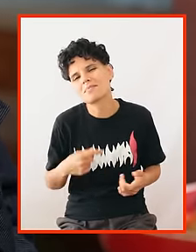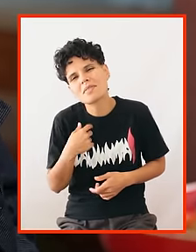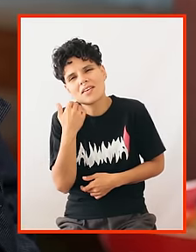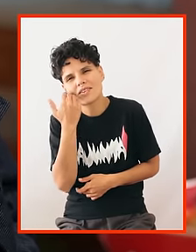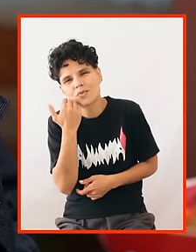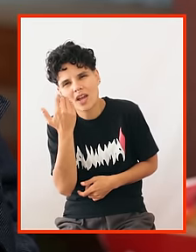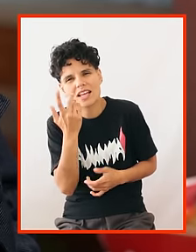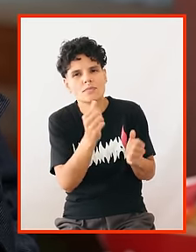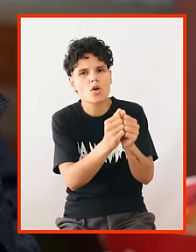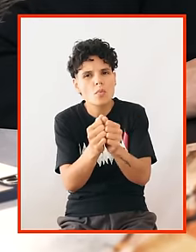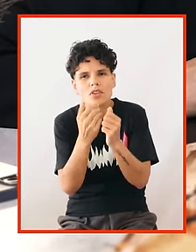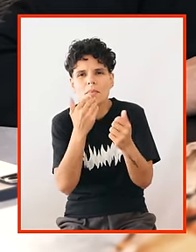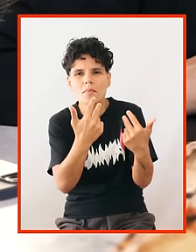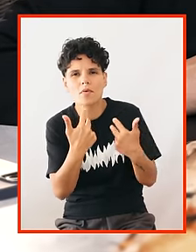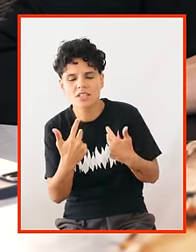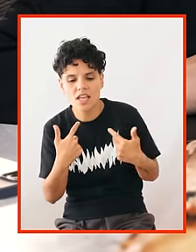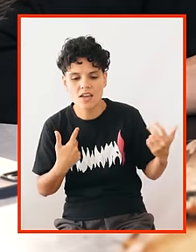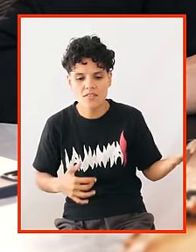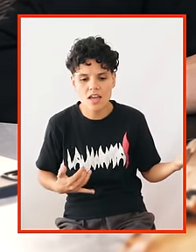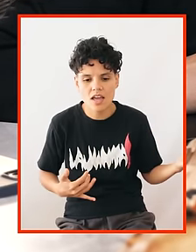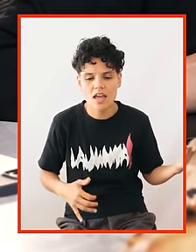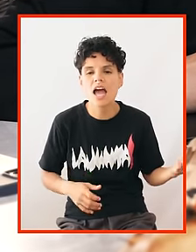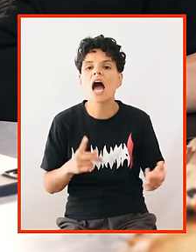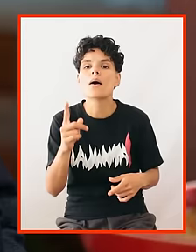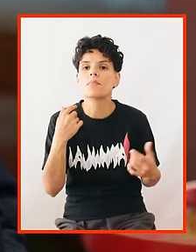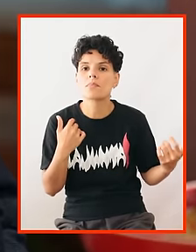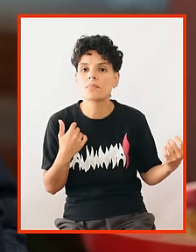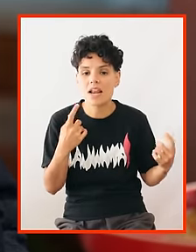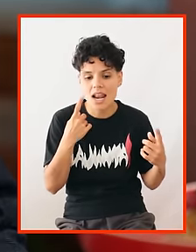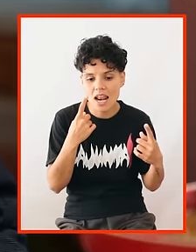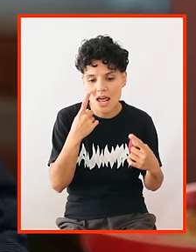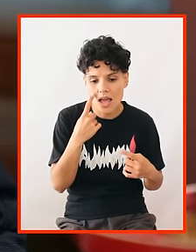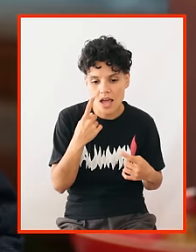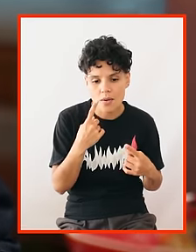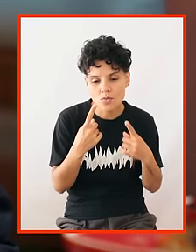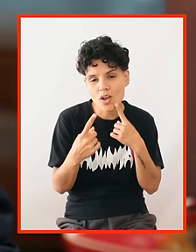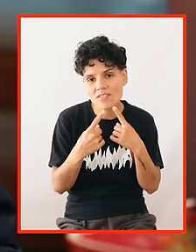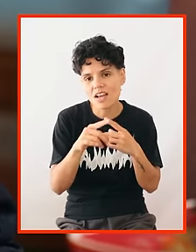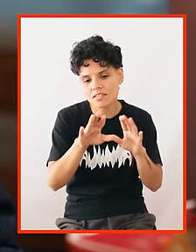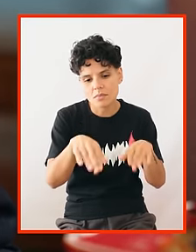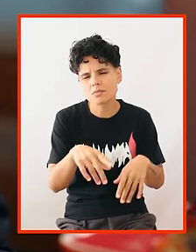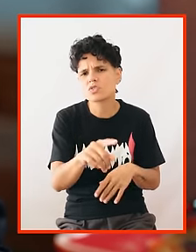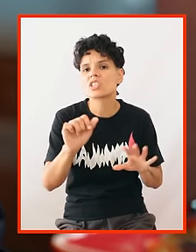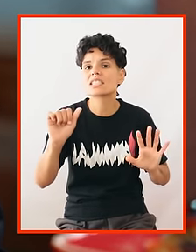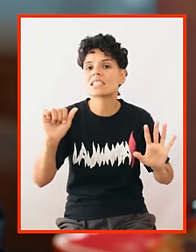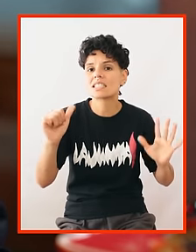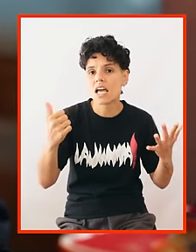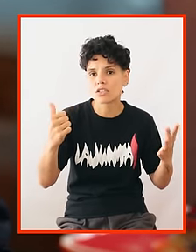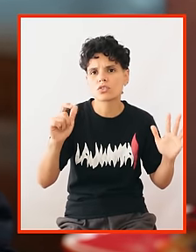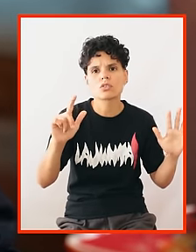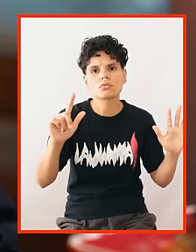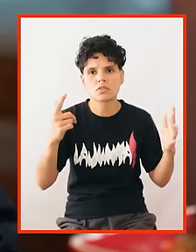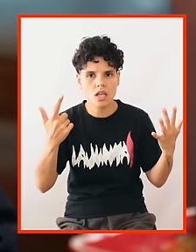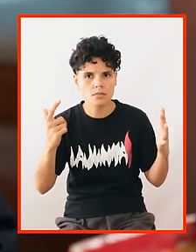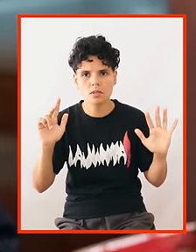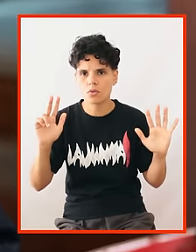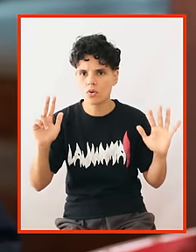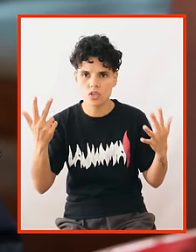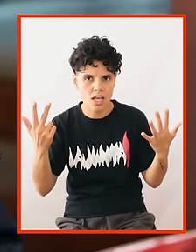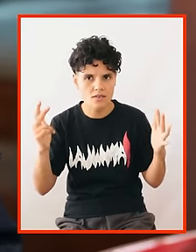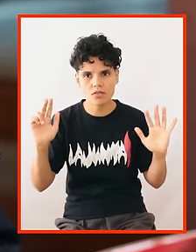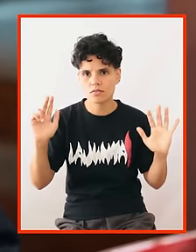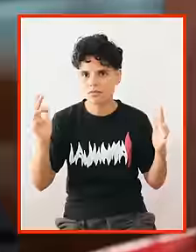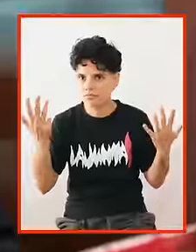daba vergüenza y mis compañeros me molestaban, me tomaban la prueba con esa canción. Y me la tomaron en sexto básico, séptimo básico,